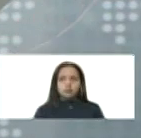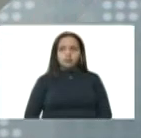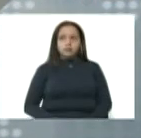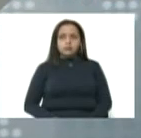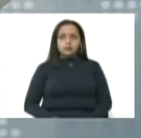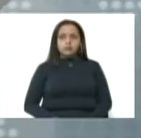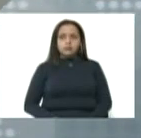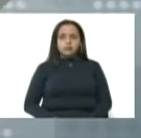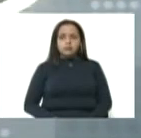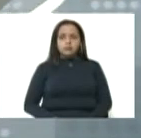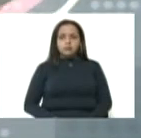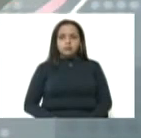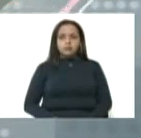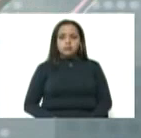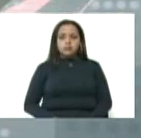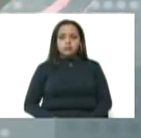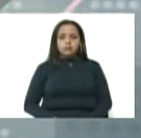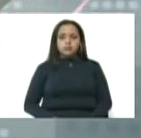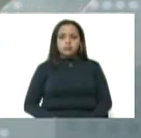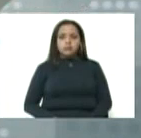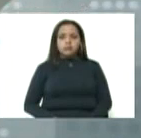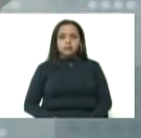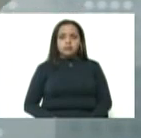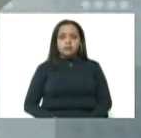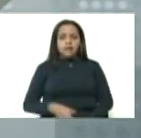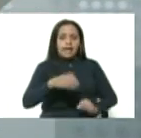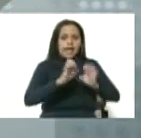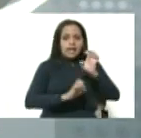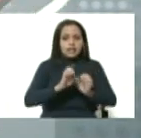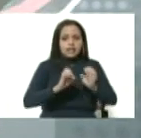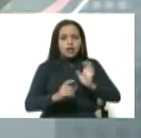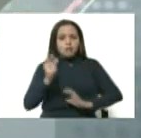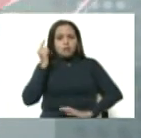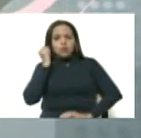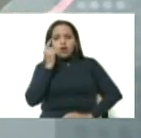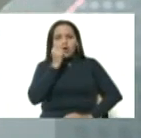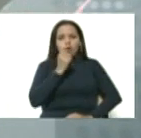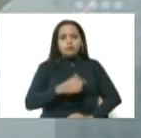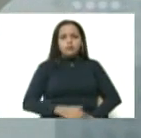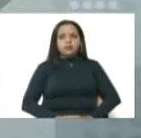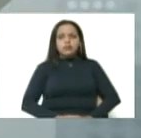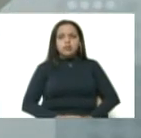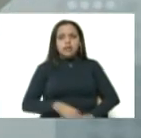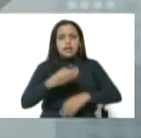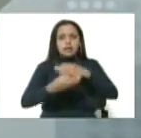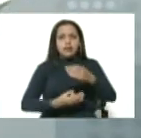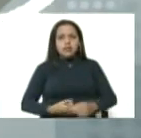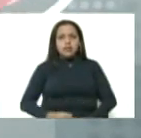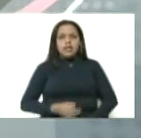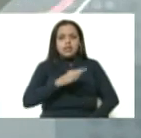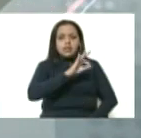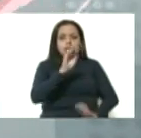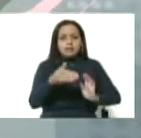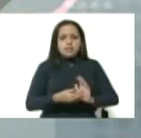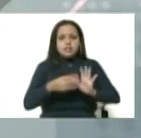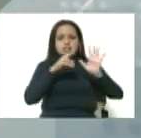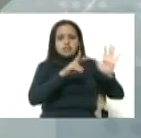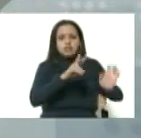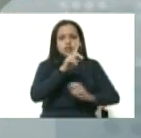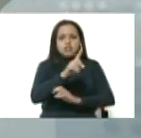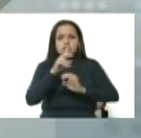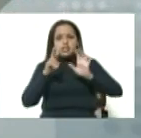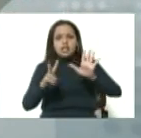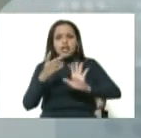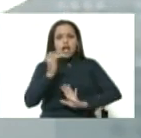el mes de julio. La estadística por sexo nos revela que 3.717 son del